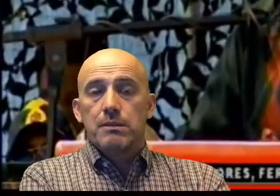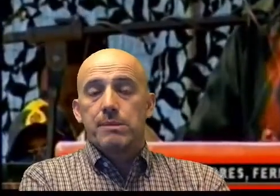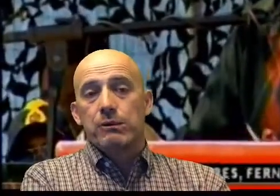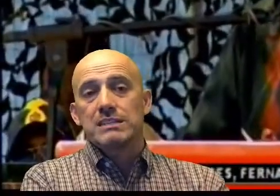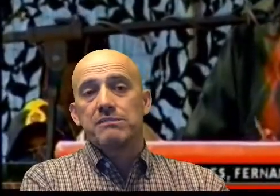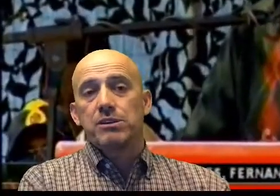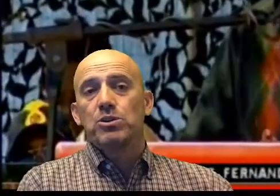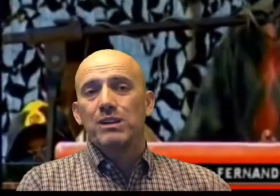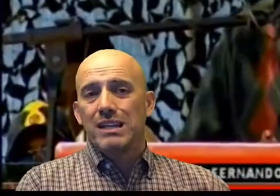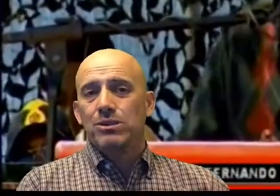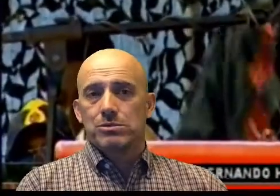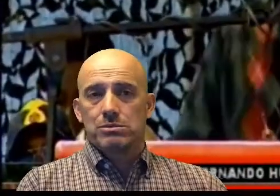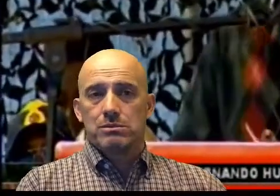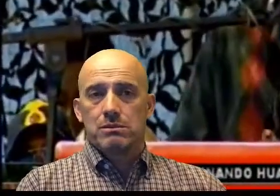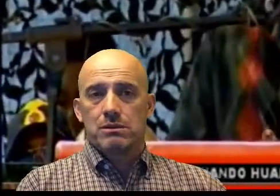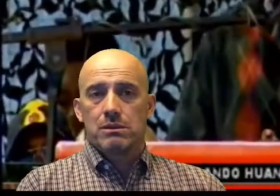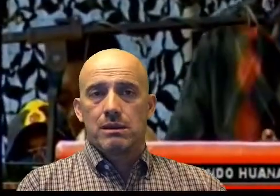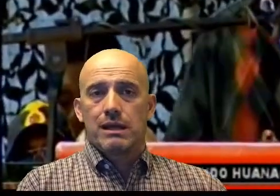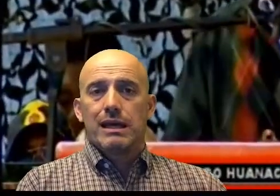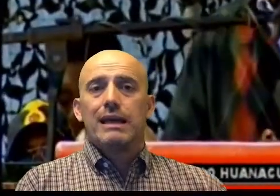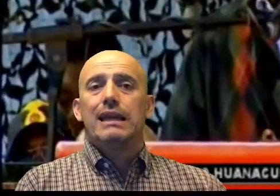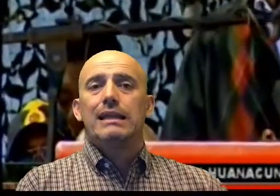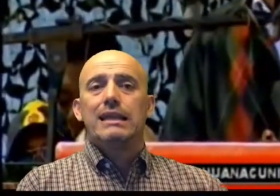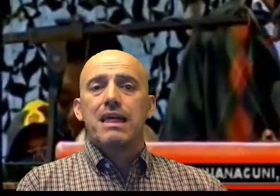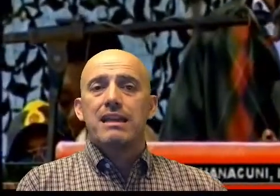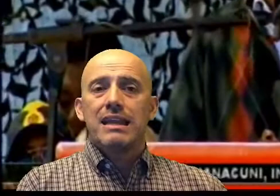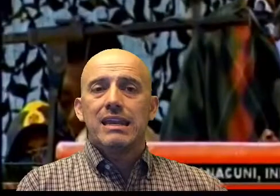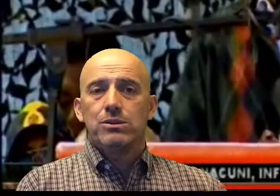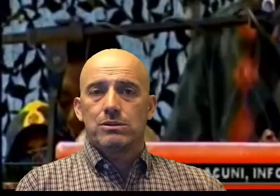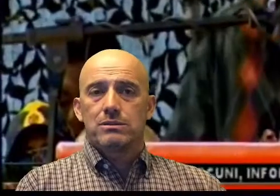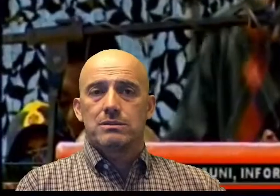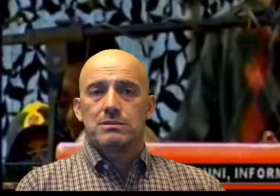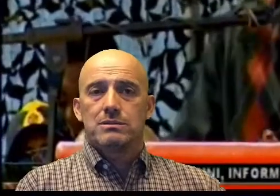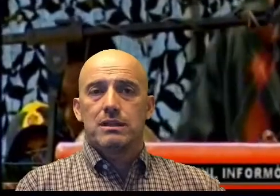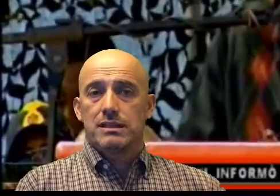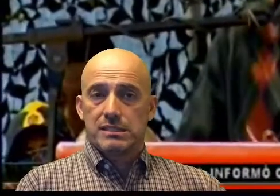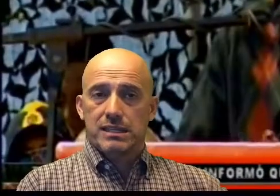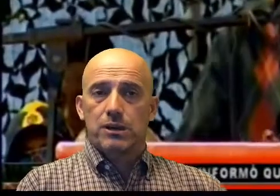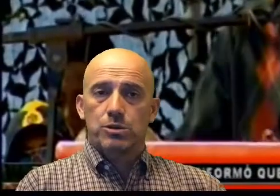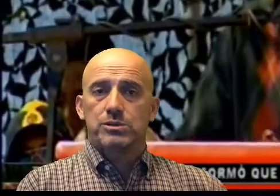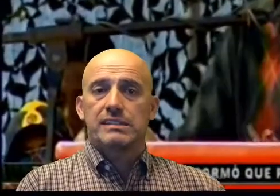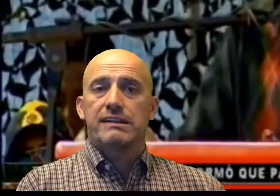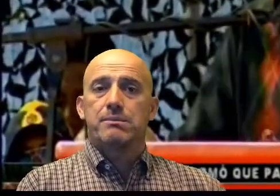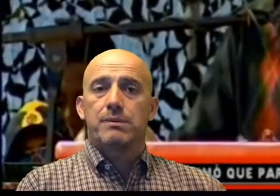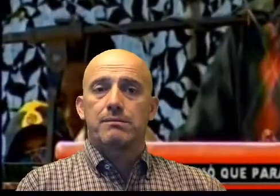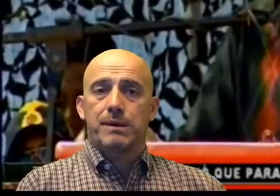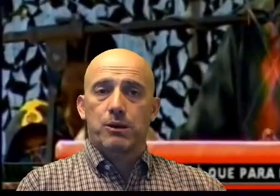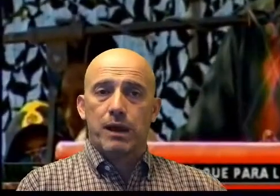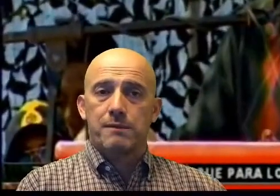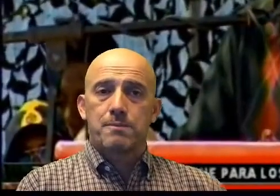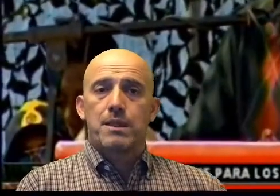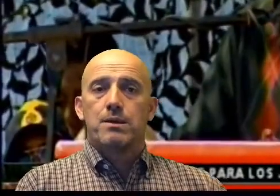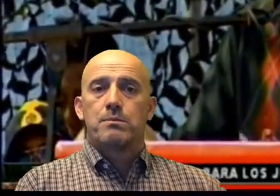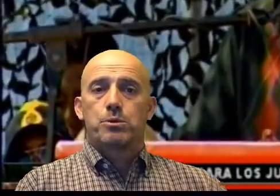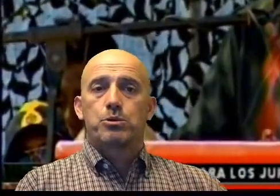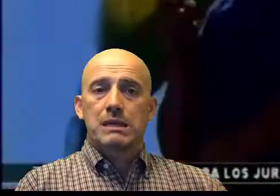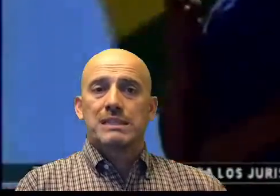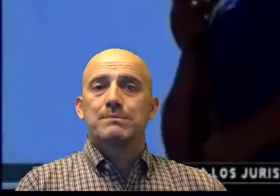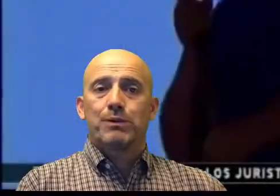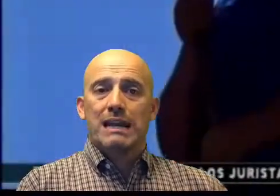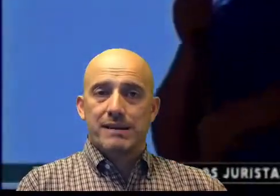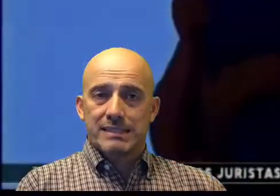resideño para cuales se defiende con niños el día del niño el 16 de agosto en paraguay